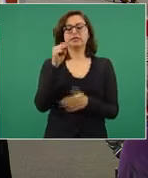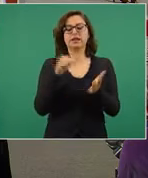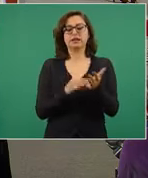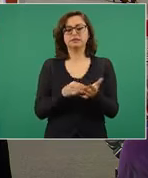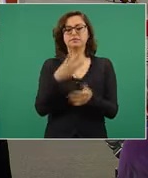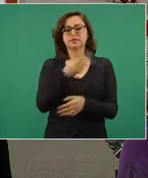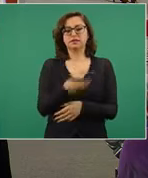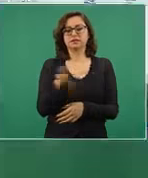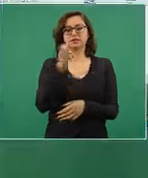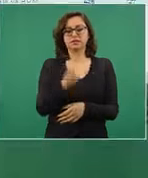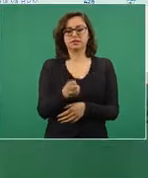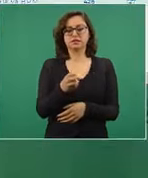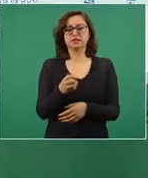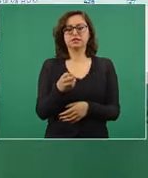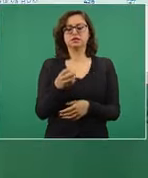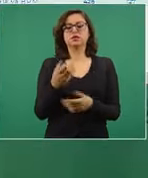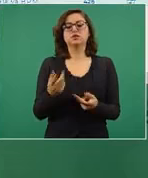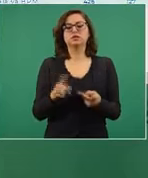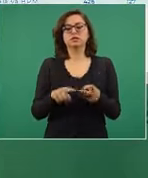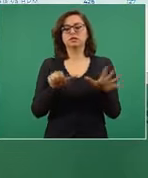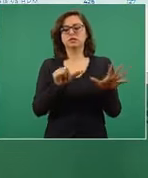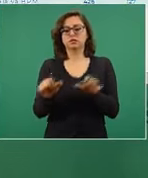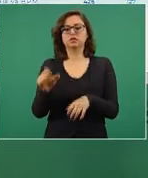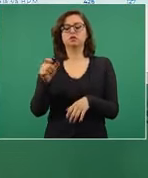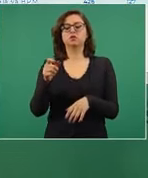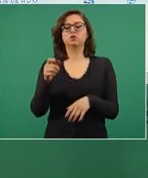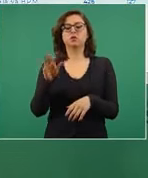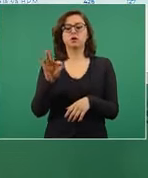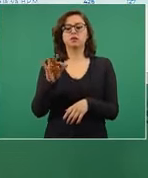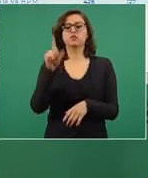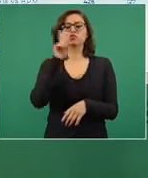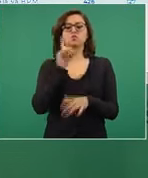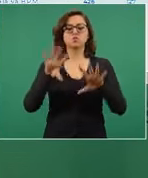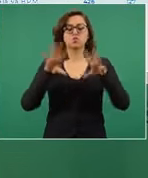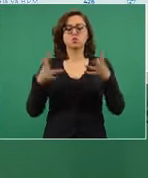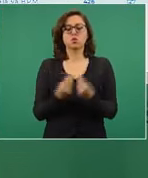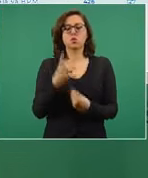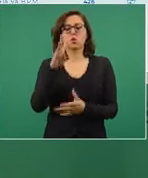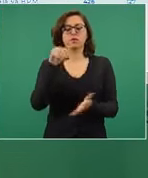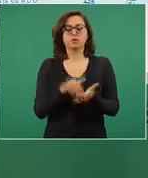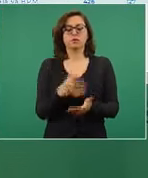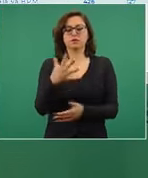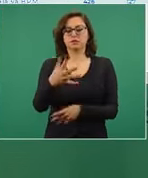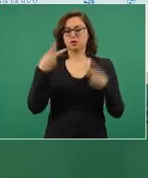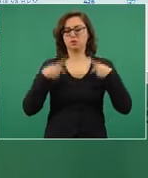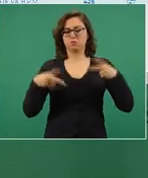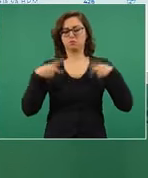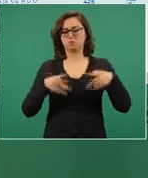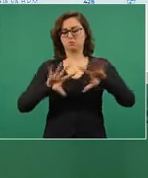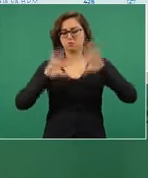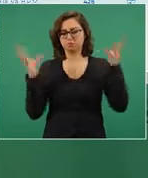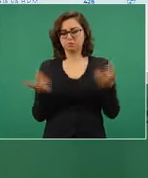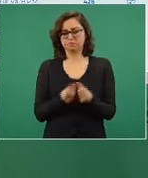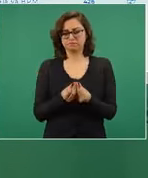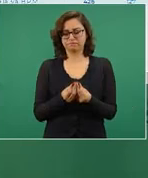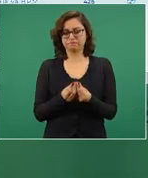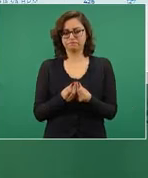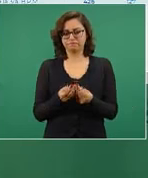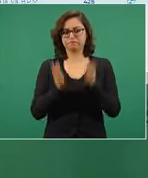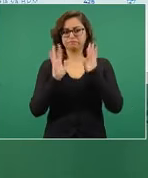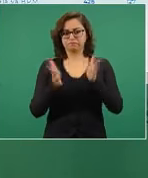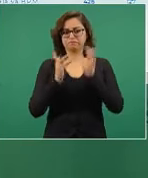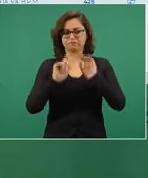3.365 hombres, 640 mujeres, que da un efectivo de 4.005 elementos que fueron